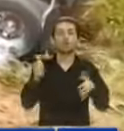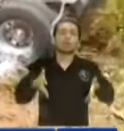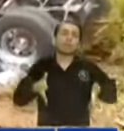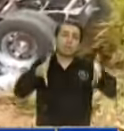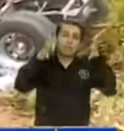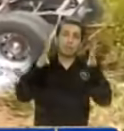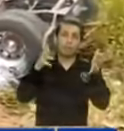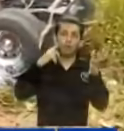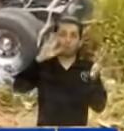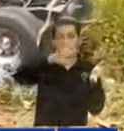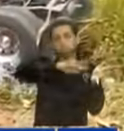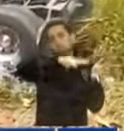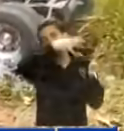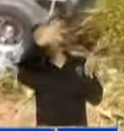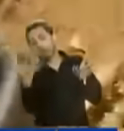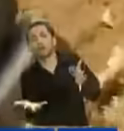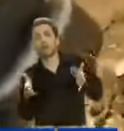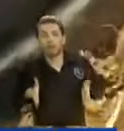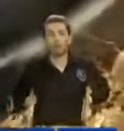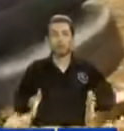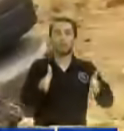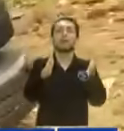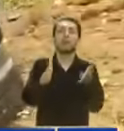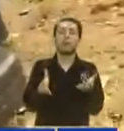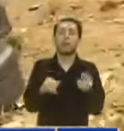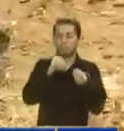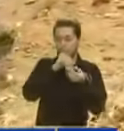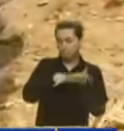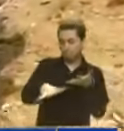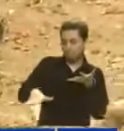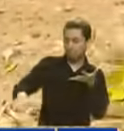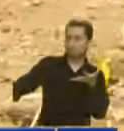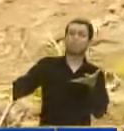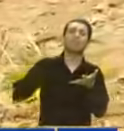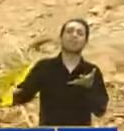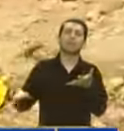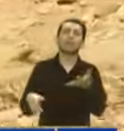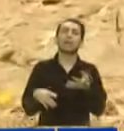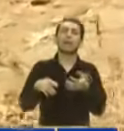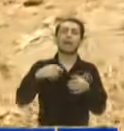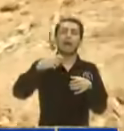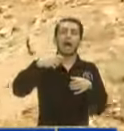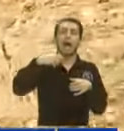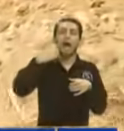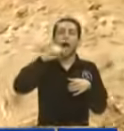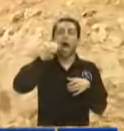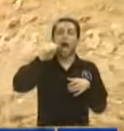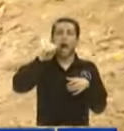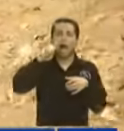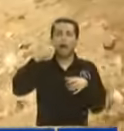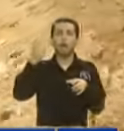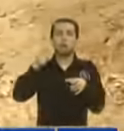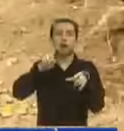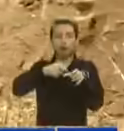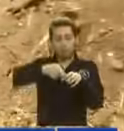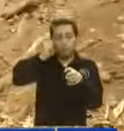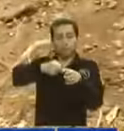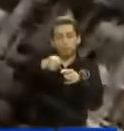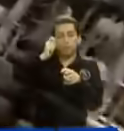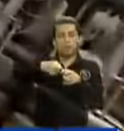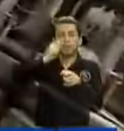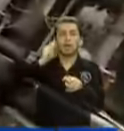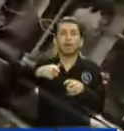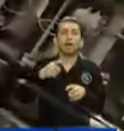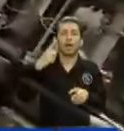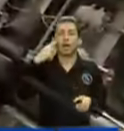orilla de la carretera y derramó producto de soda. Según la información, perdieron el control y por no